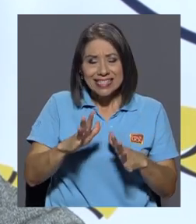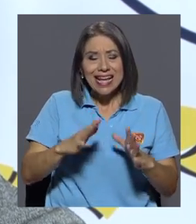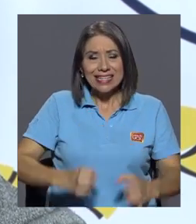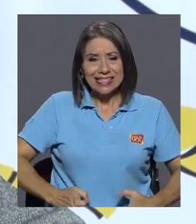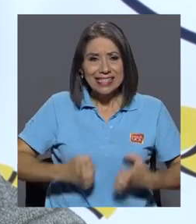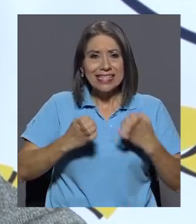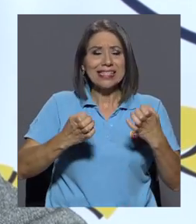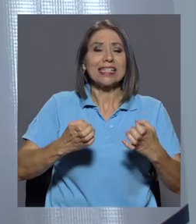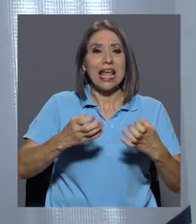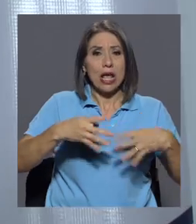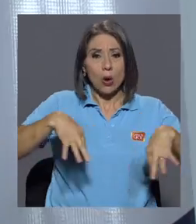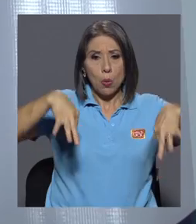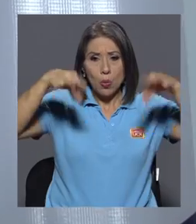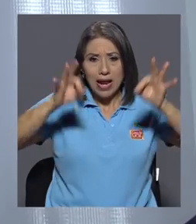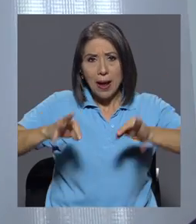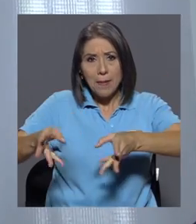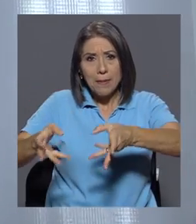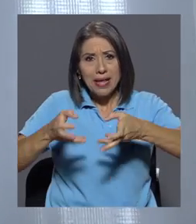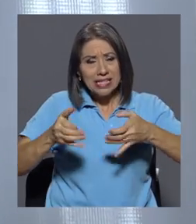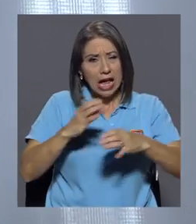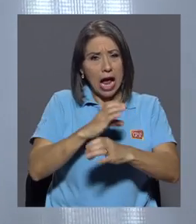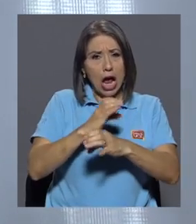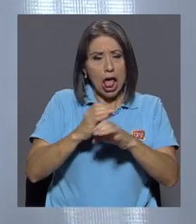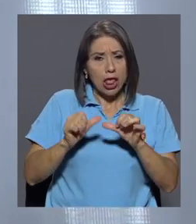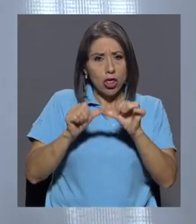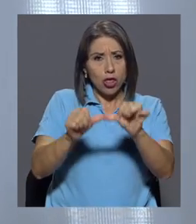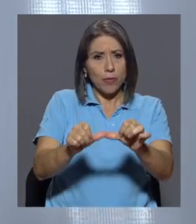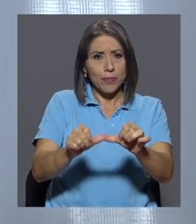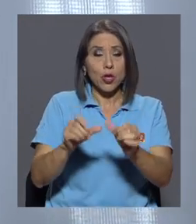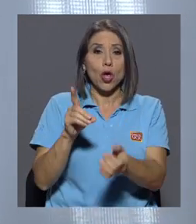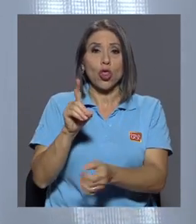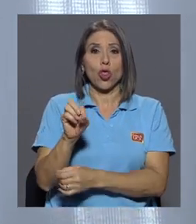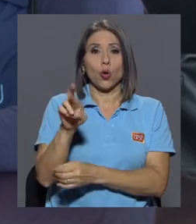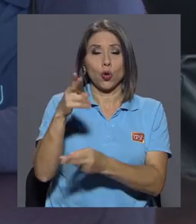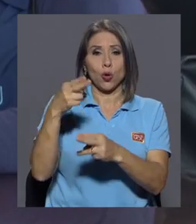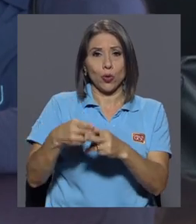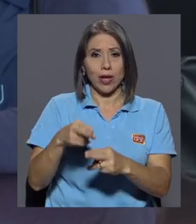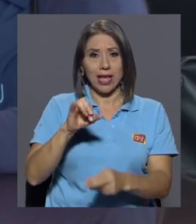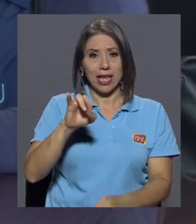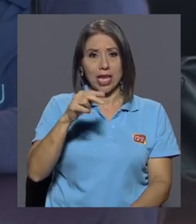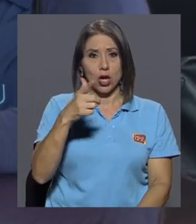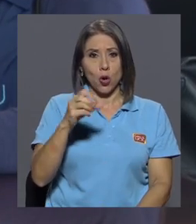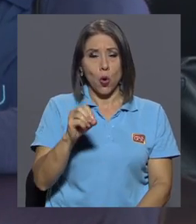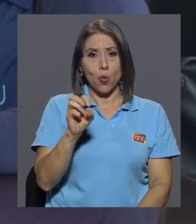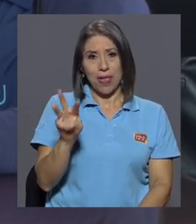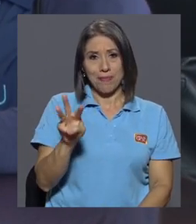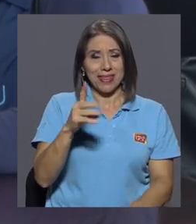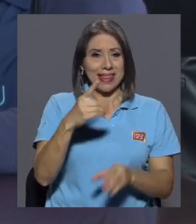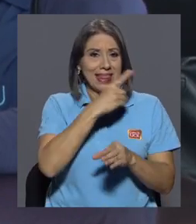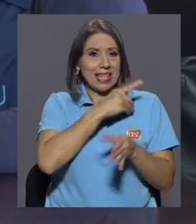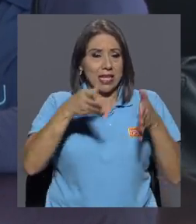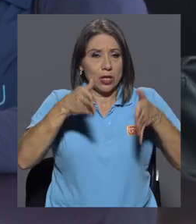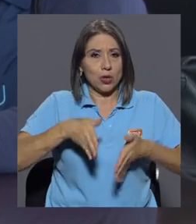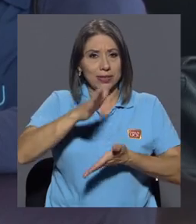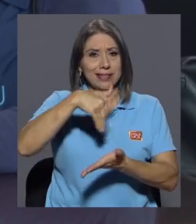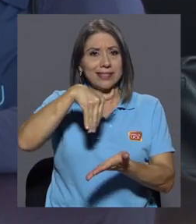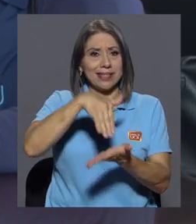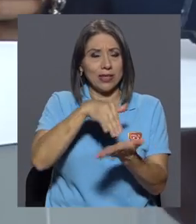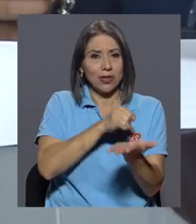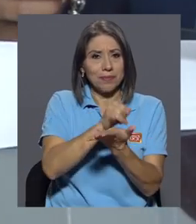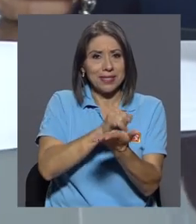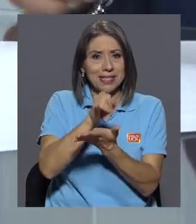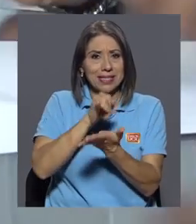pesca sostenible. De acuerdo con el doctor Ingo Werdman, director del Centro de Investigación en Ciencias del